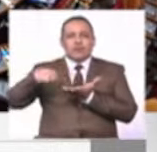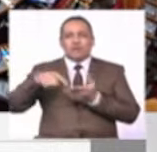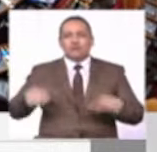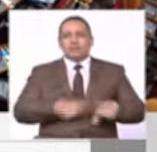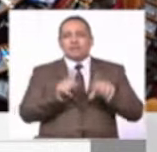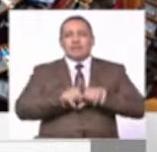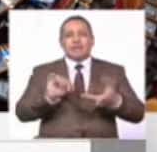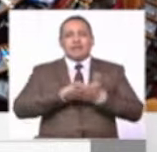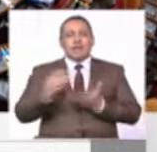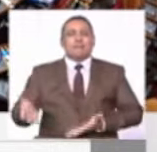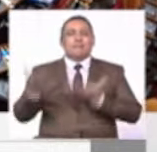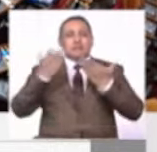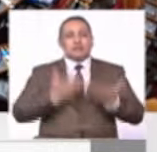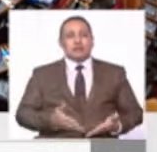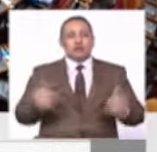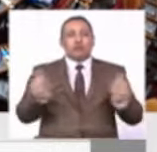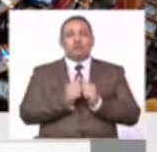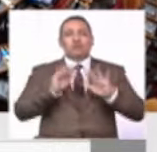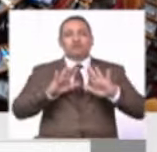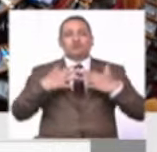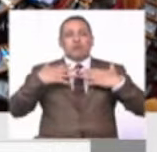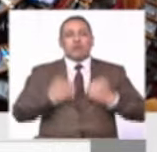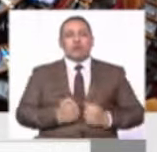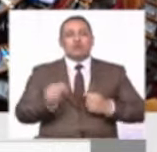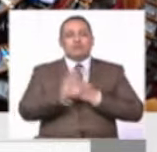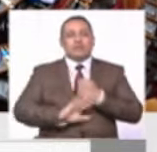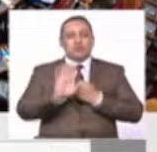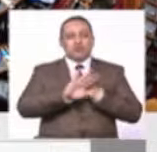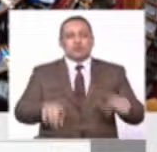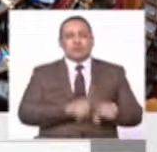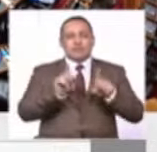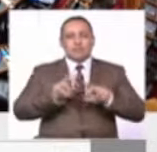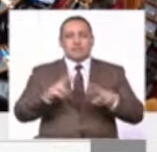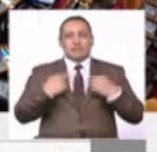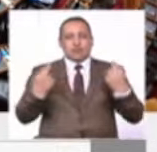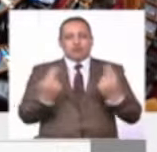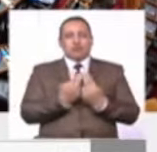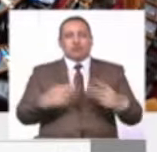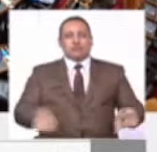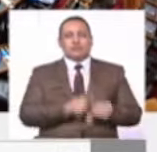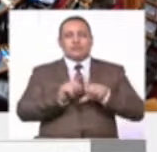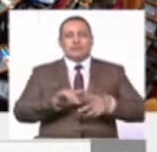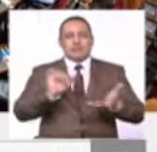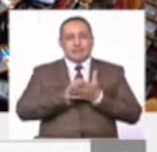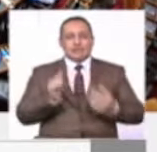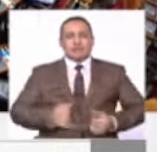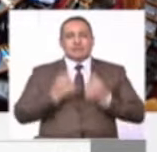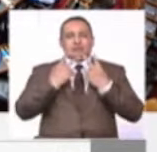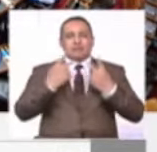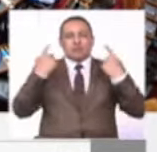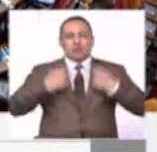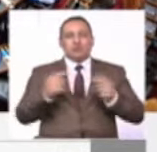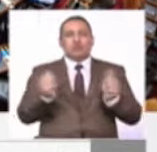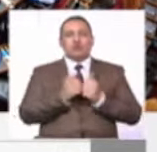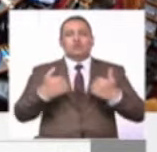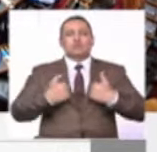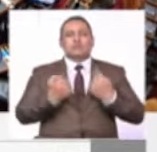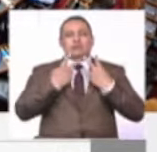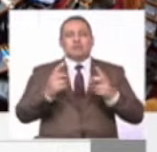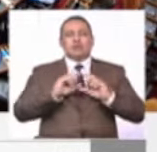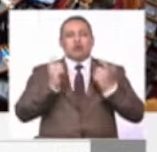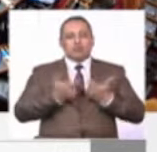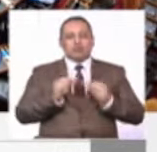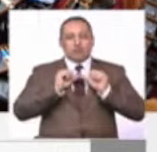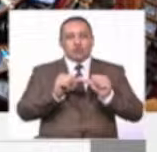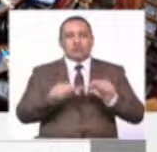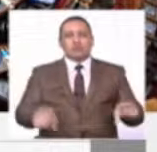también invitados con sus abogados Defensores a esta sesión y a la que también tuvo lugar en la comisión